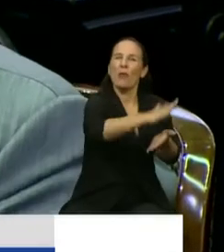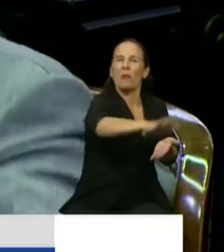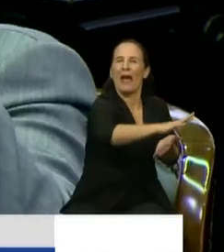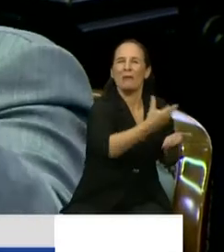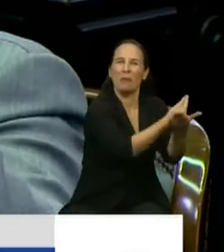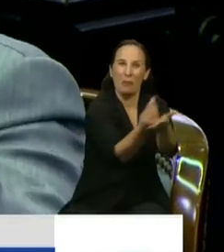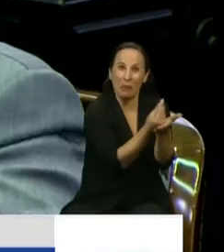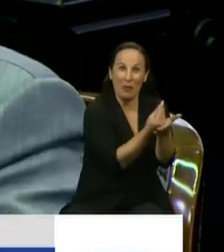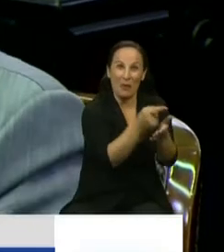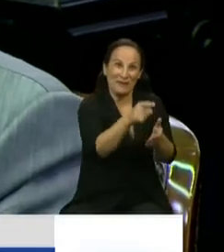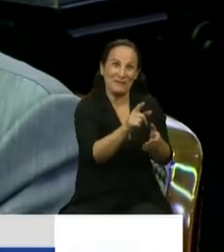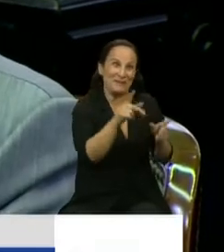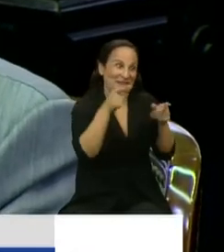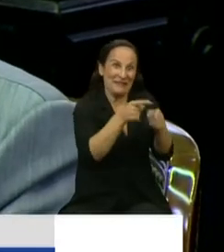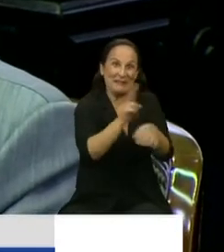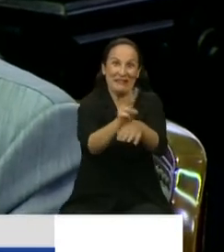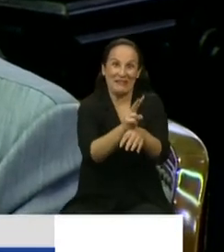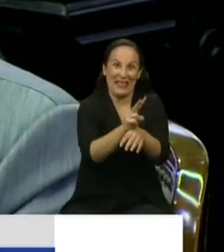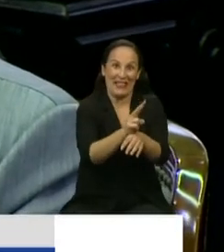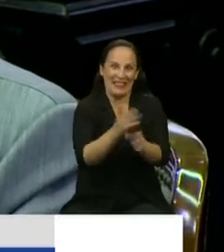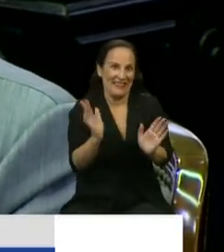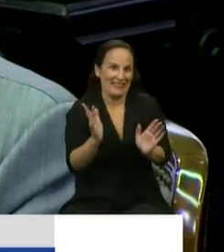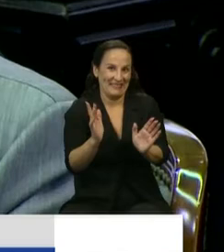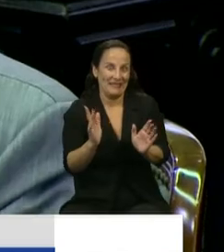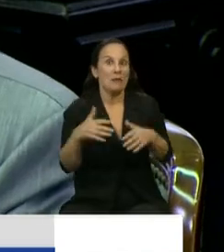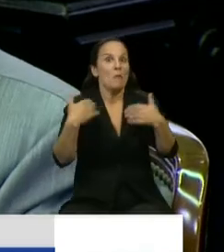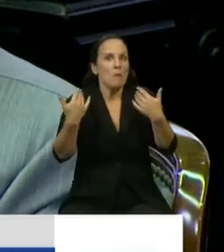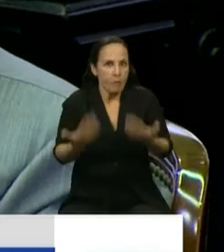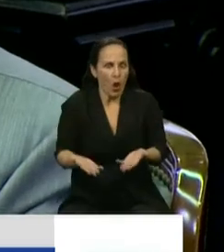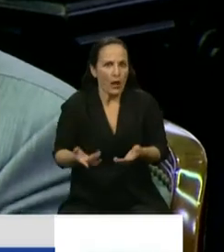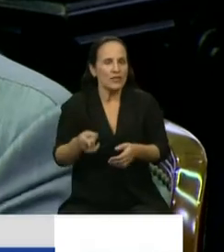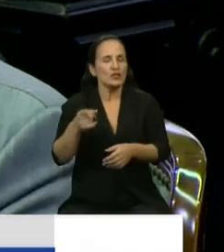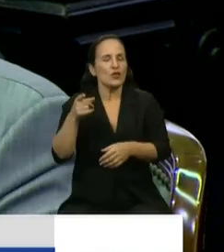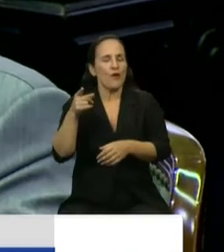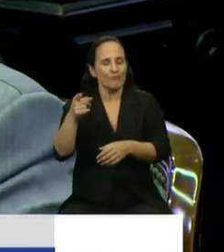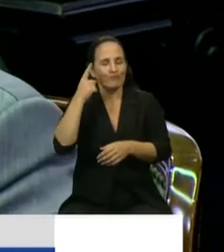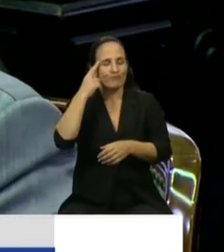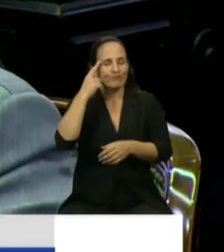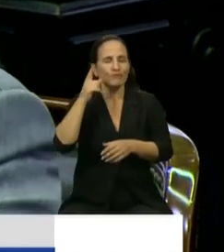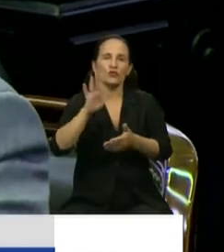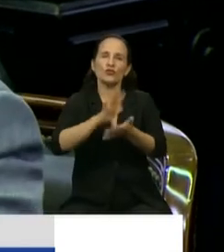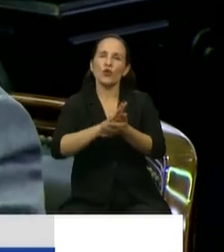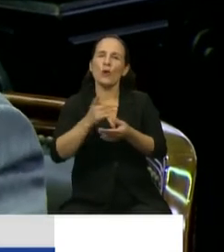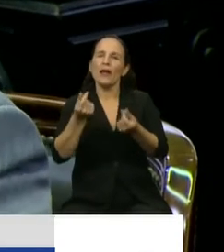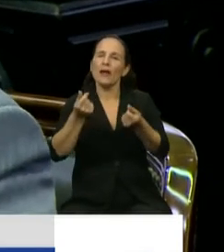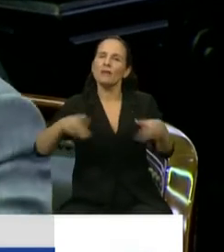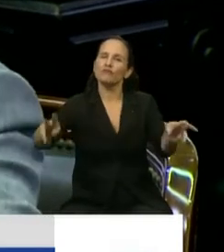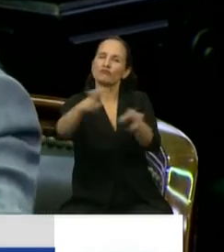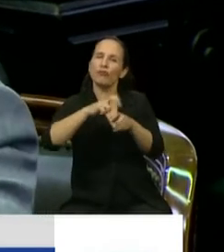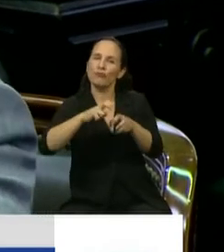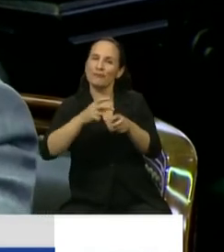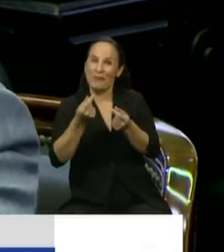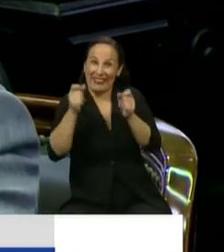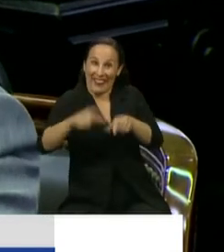son muchos los ítems que podemos enumerar. Por eso, cuando se trate de administrar los dineros públicos, en